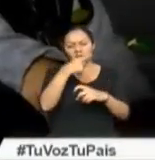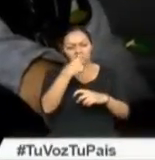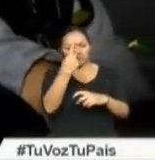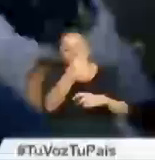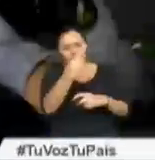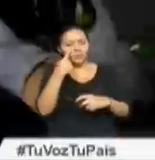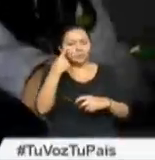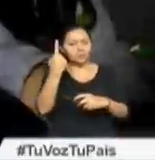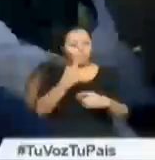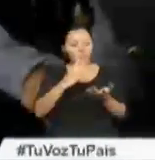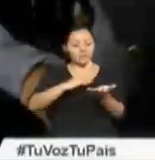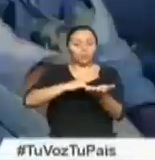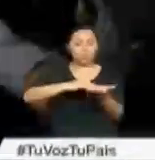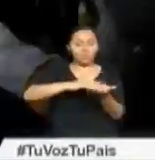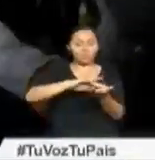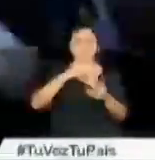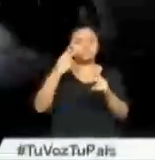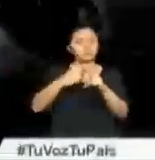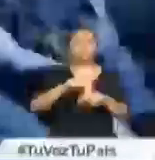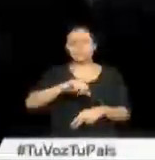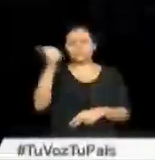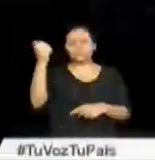practicaron pruebas de huellas dactilares.